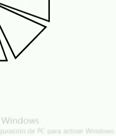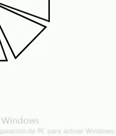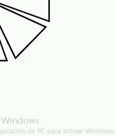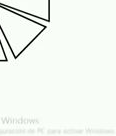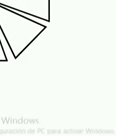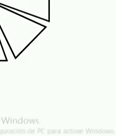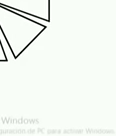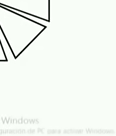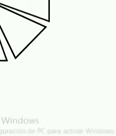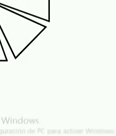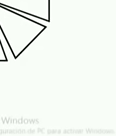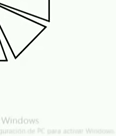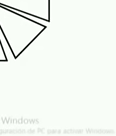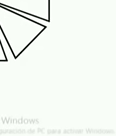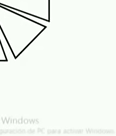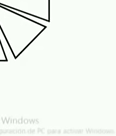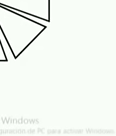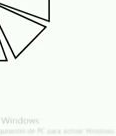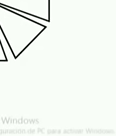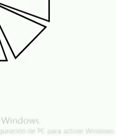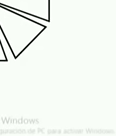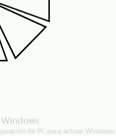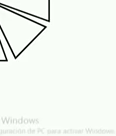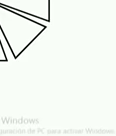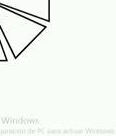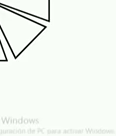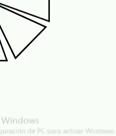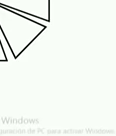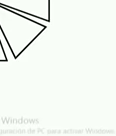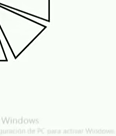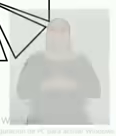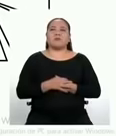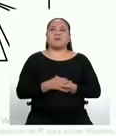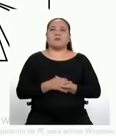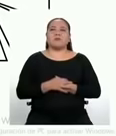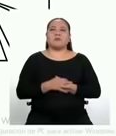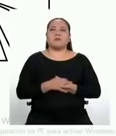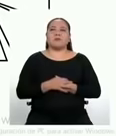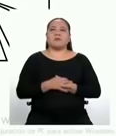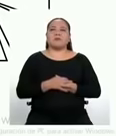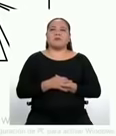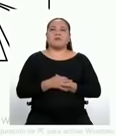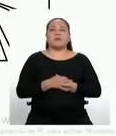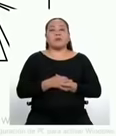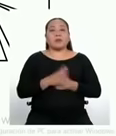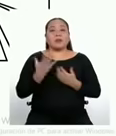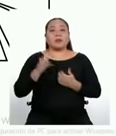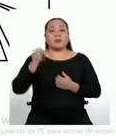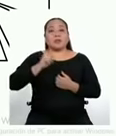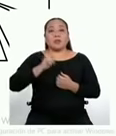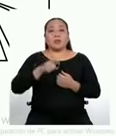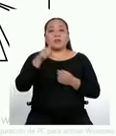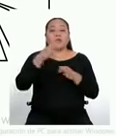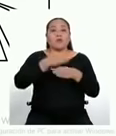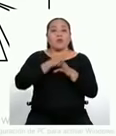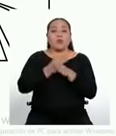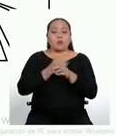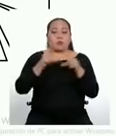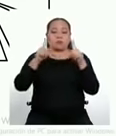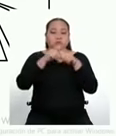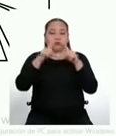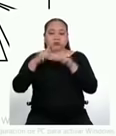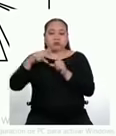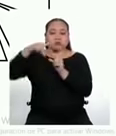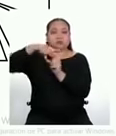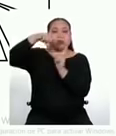esta sombrilla está compuesta por 8 triángulos isósceles. Y de hecho, la disposición triangular